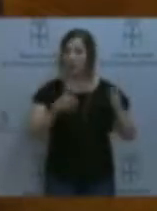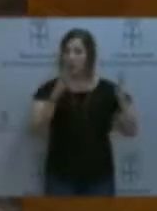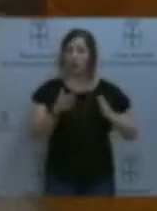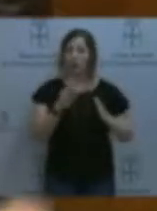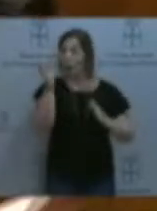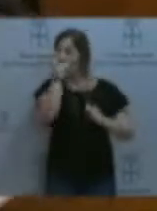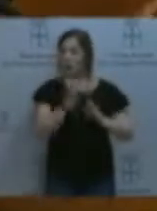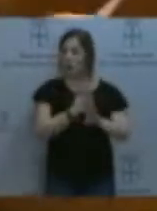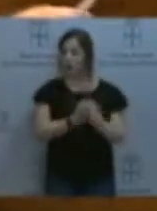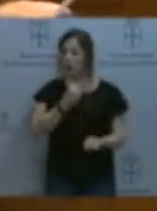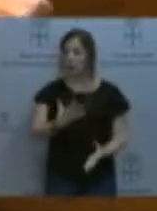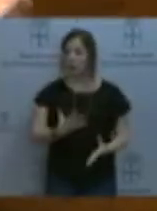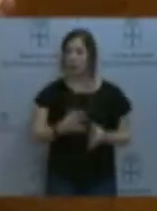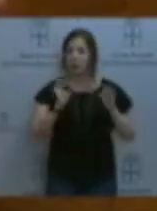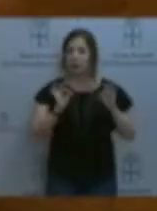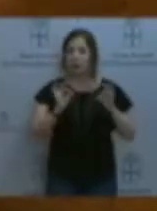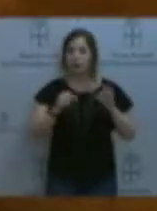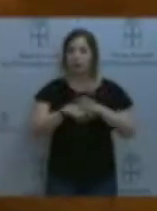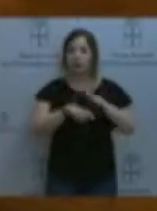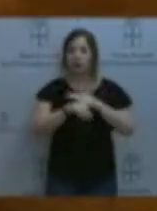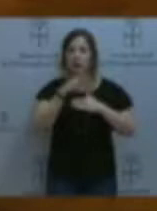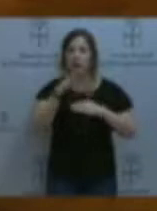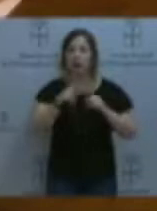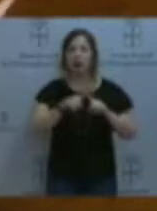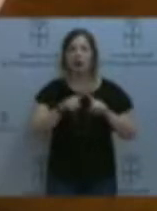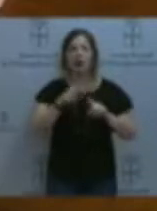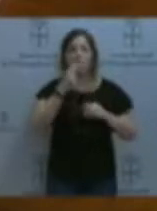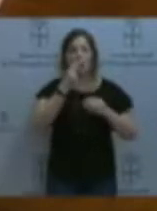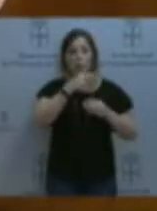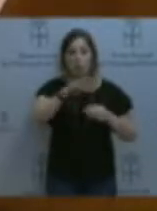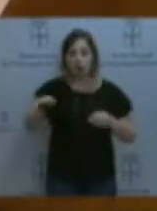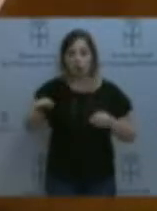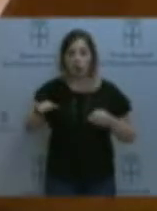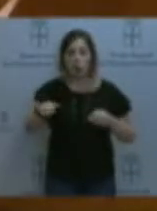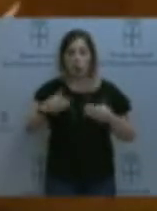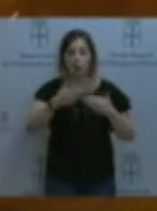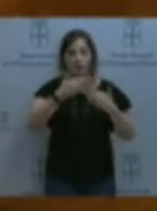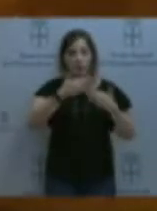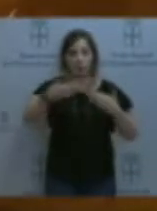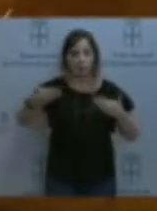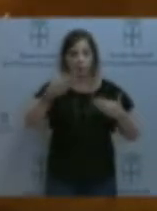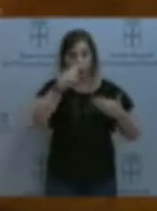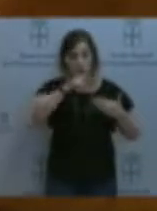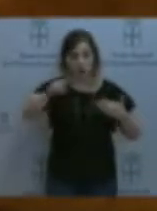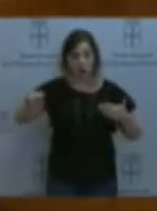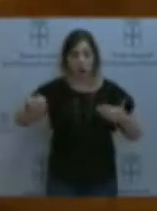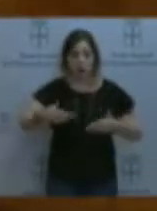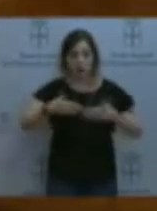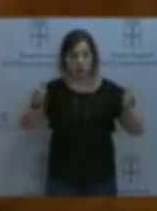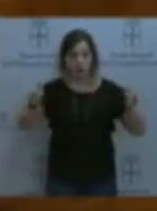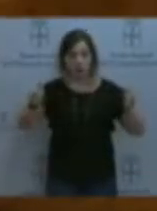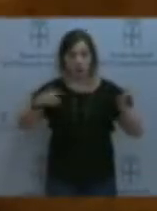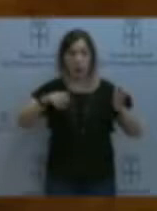museo? Por partes, señoría. Abrir es el final, no el principio. Primero proyecto,